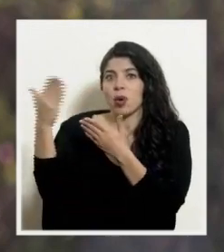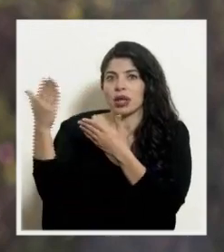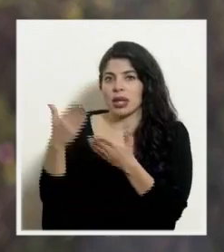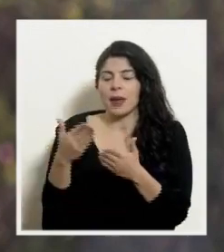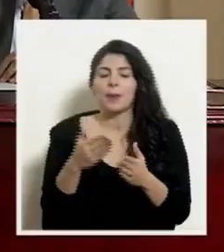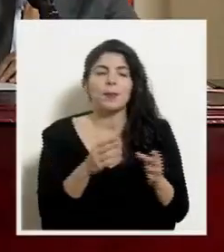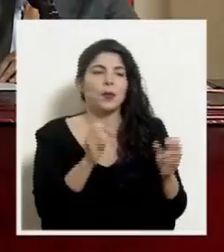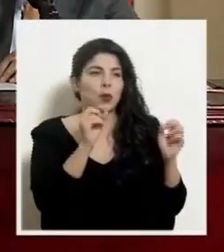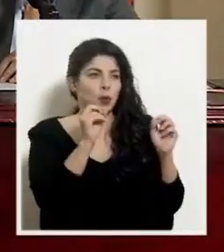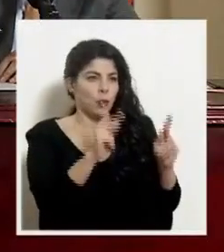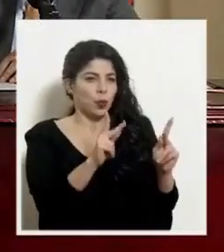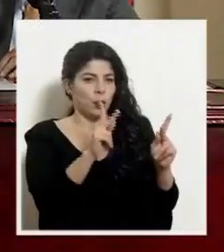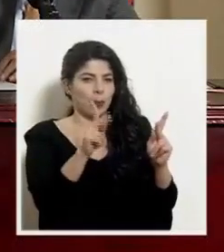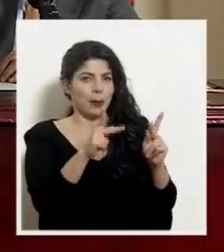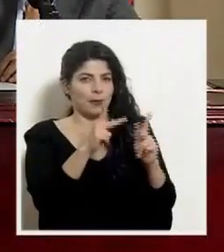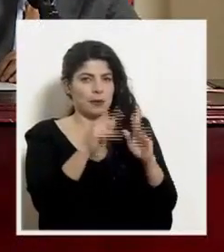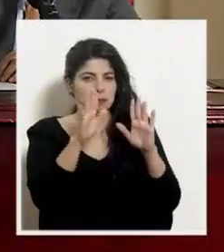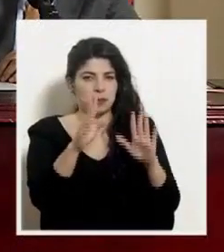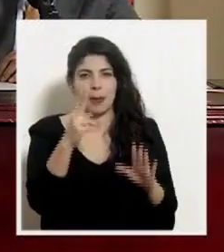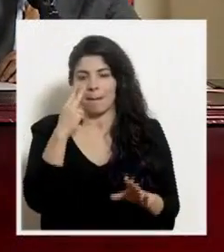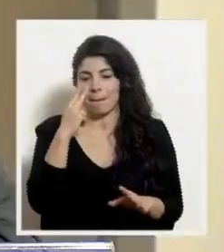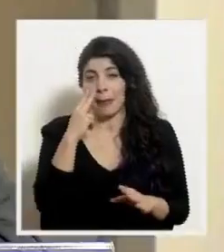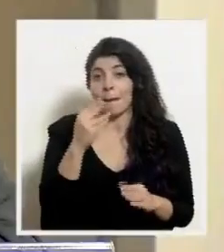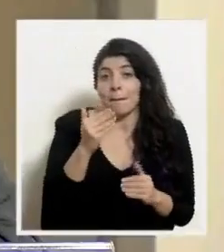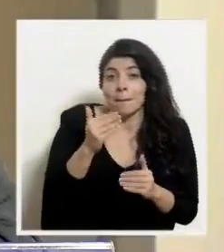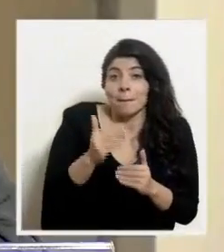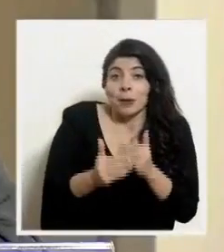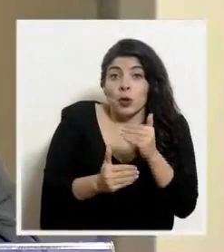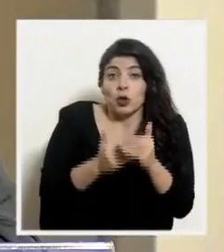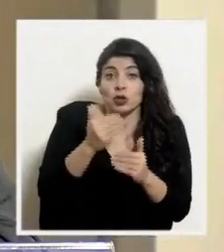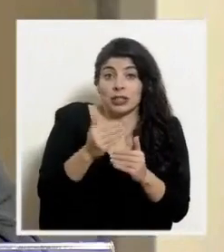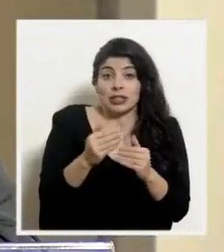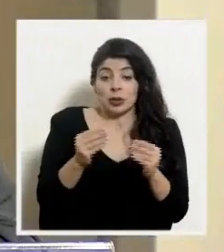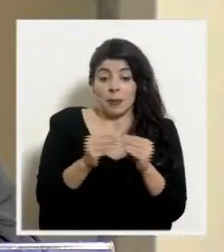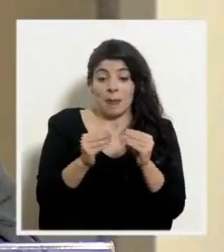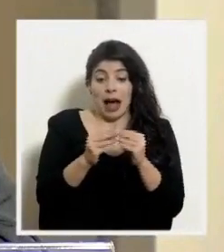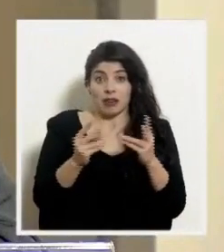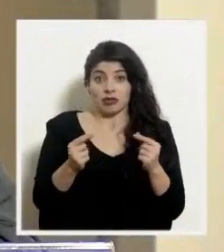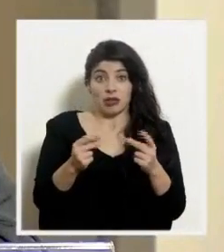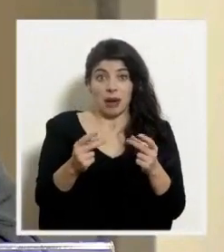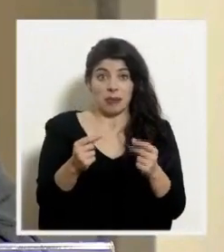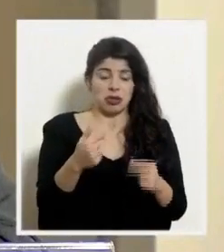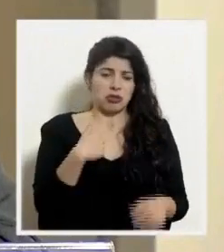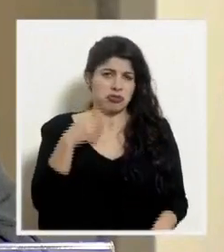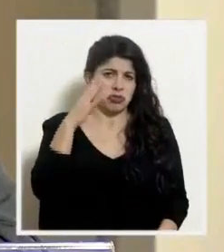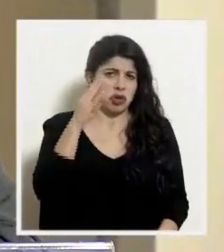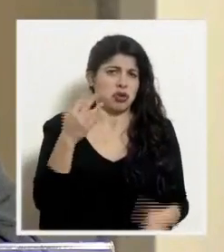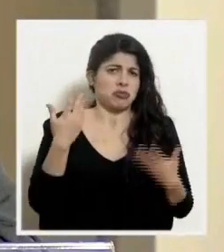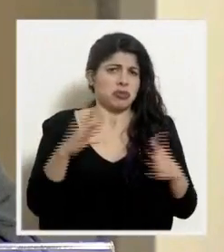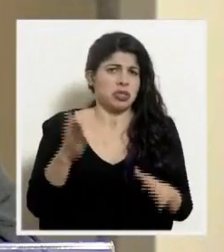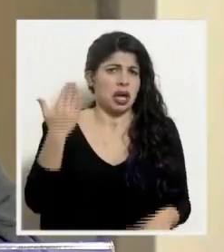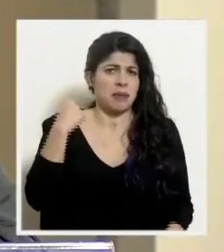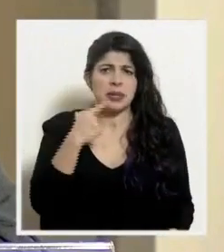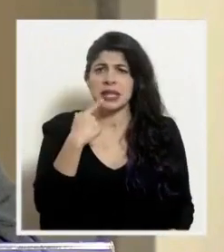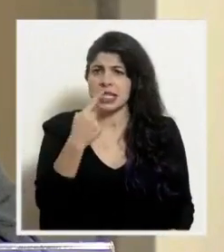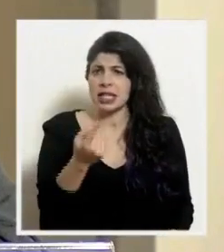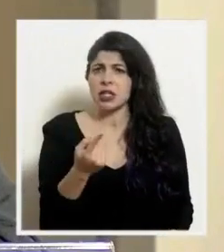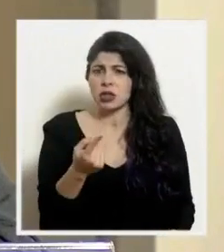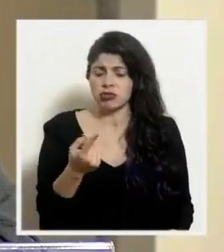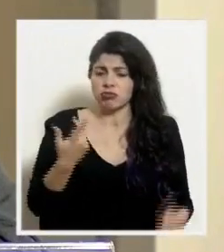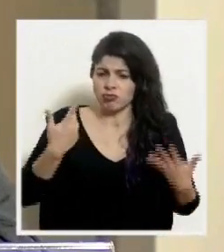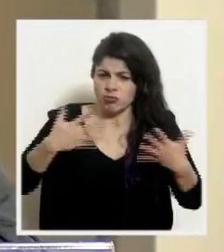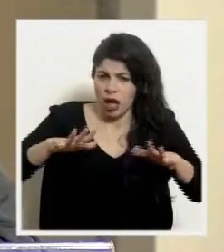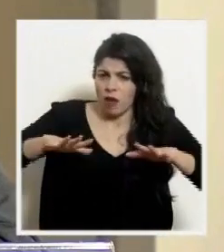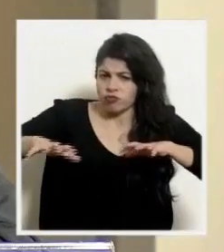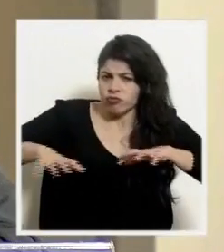perfecto. Vamos a ver, en términos del proceso de aceleración, a mí me parece que ya se ha mencionado acá, se han tomado varias